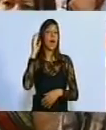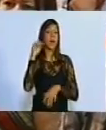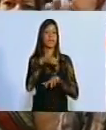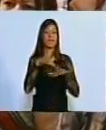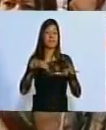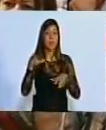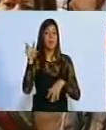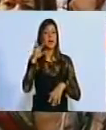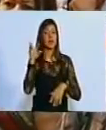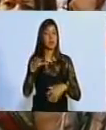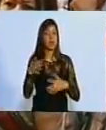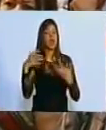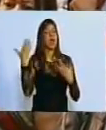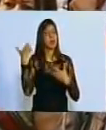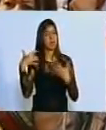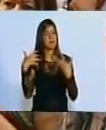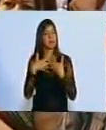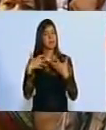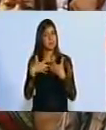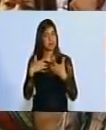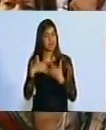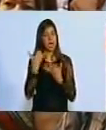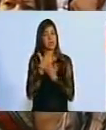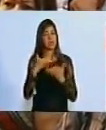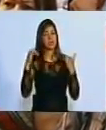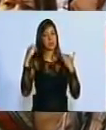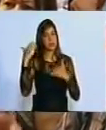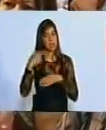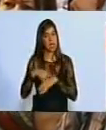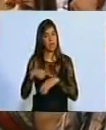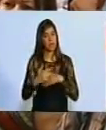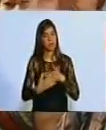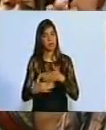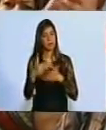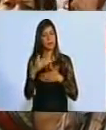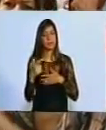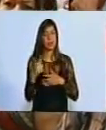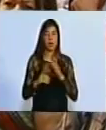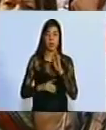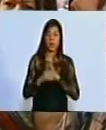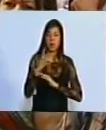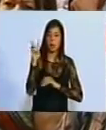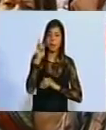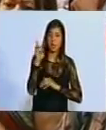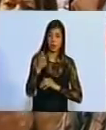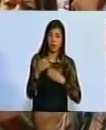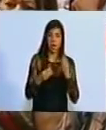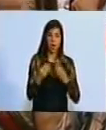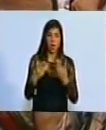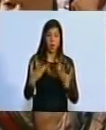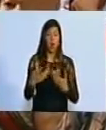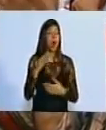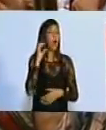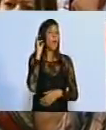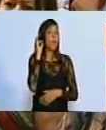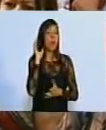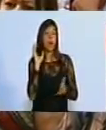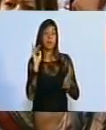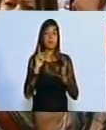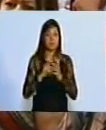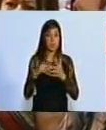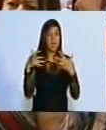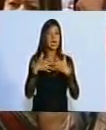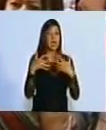estas guerras que se dieron durante la gesta independentista, pues desarrollaron en nuestro país. La mujer jugó un papel